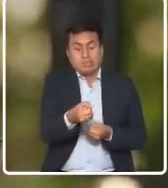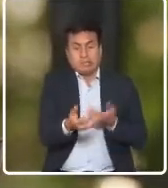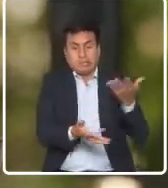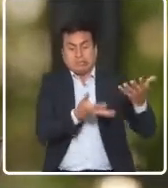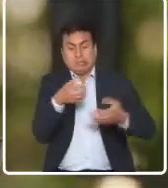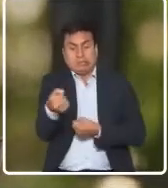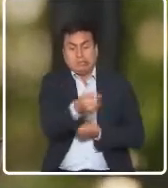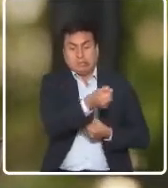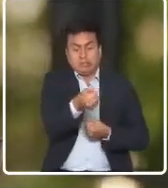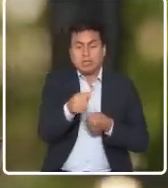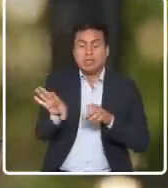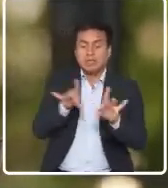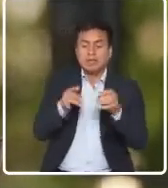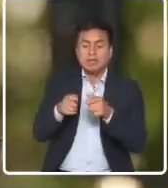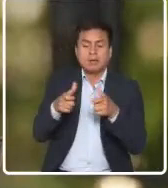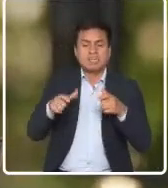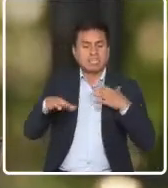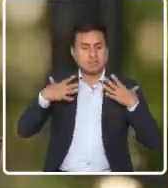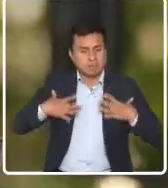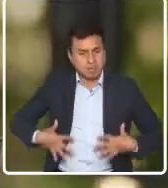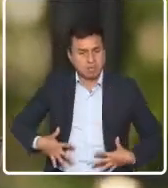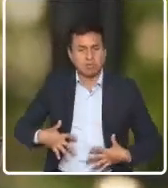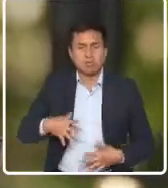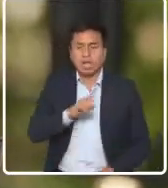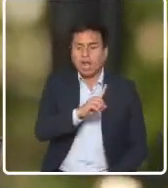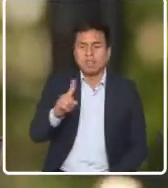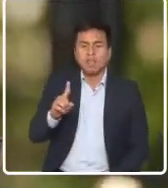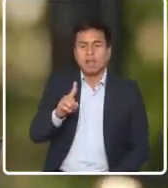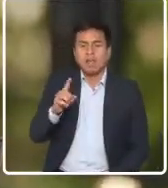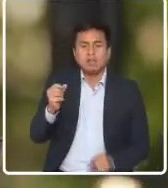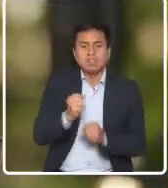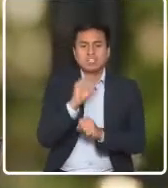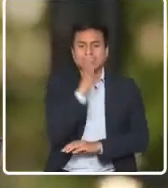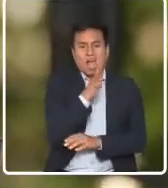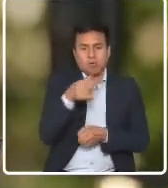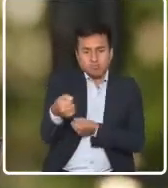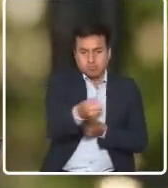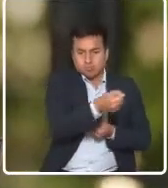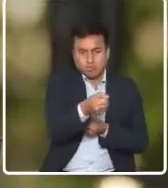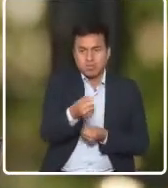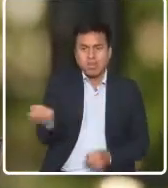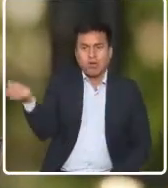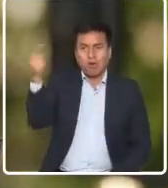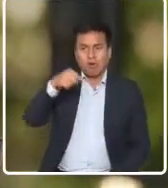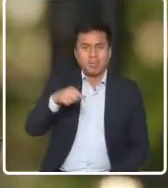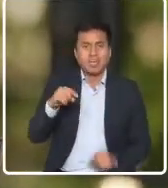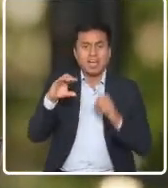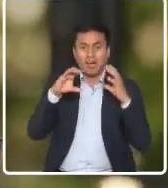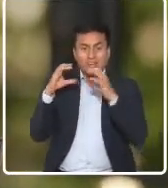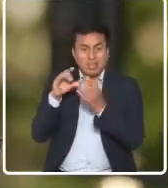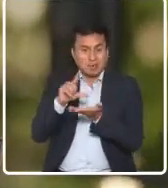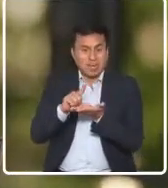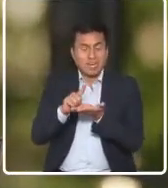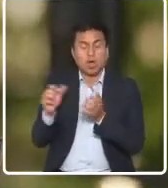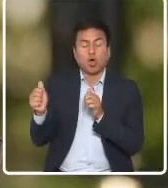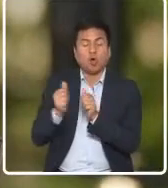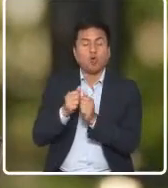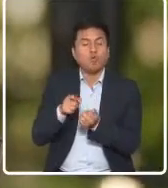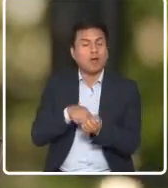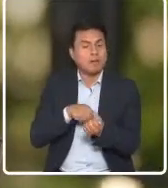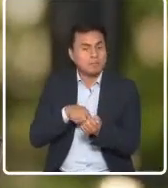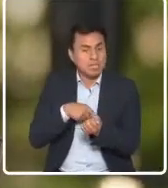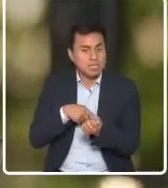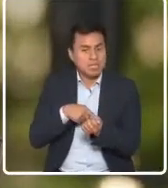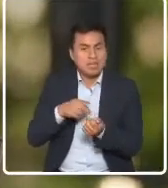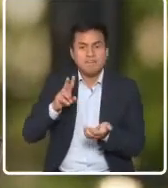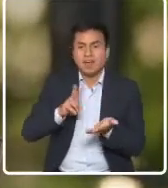el dotar de cada vez mejor equipamiento cada brigadista forestal y su presencia hoy en Cauquienes, junto a las familias